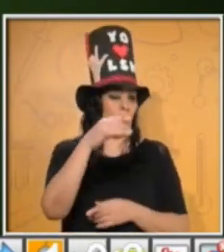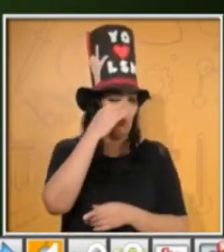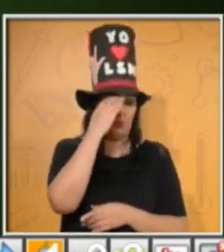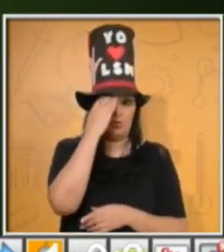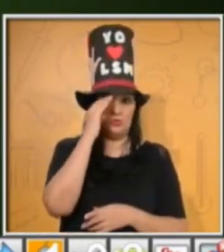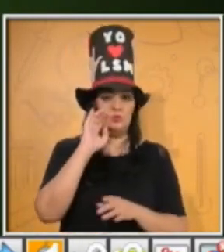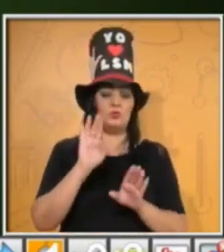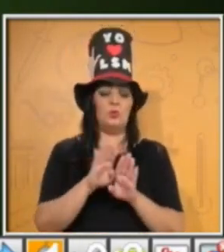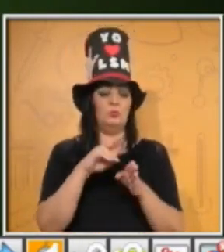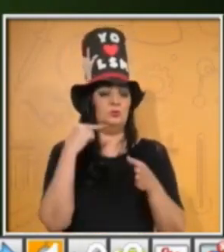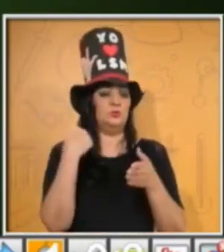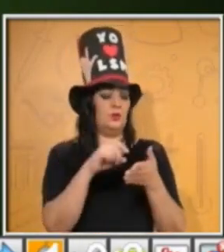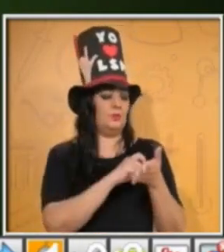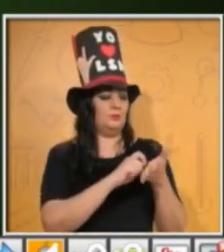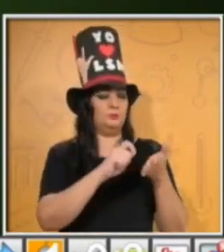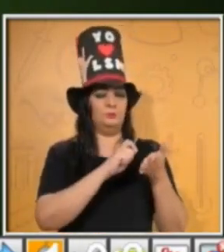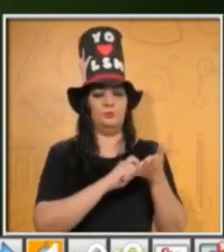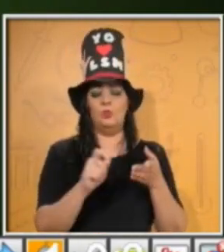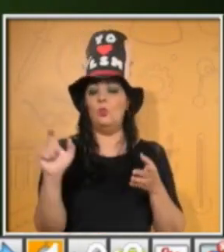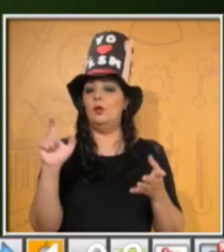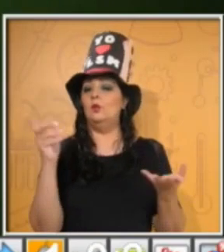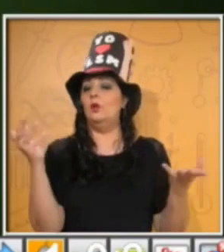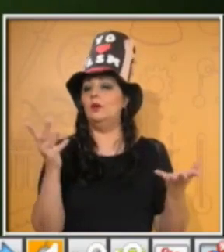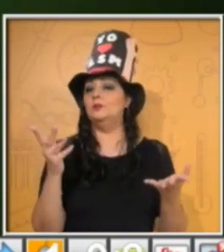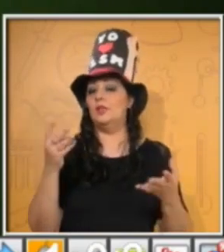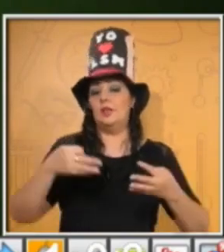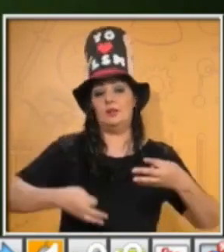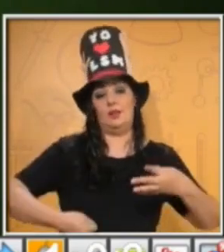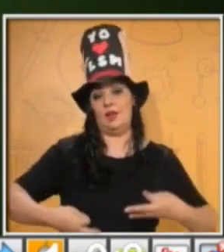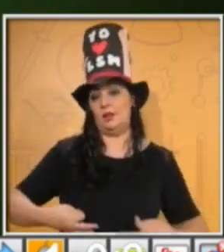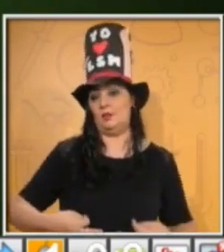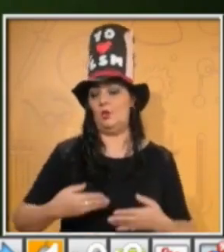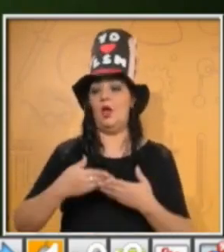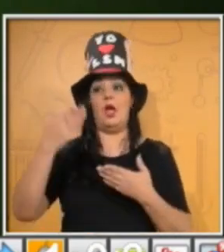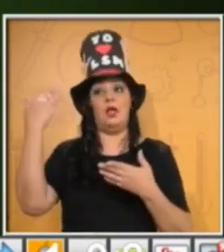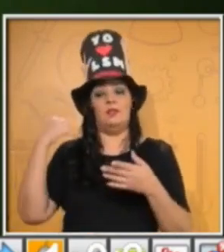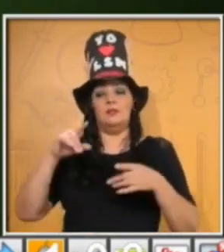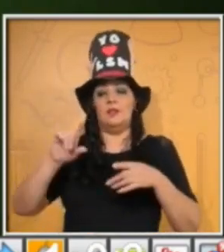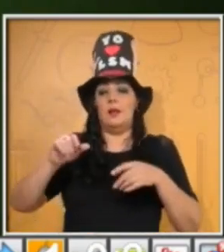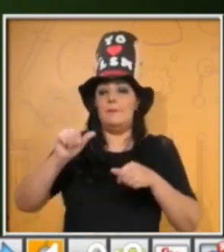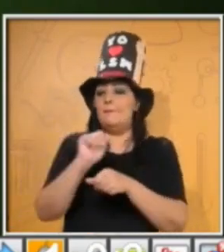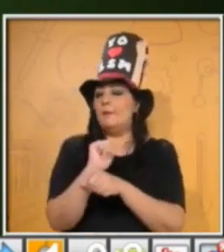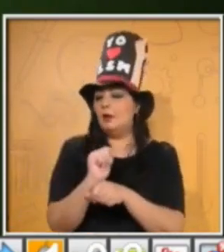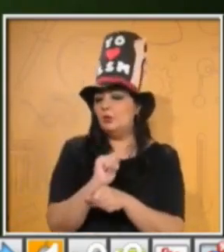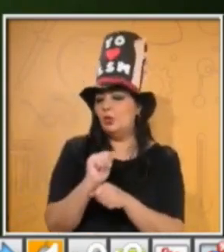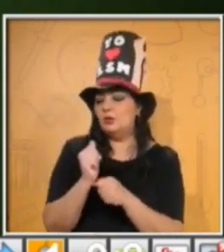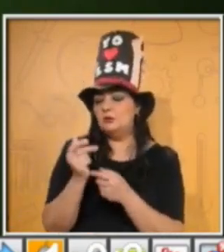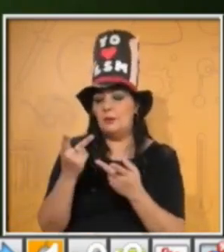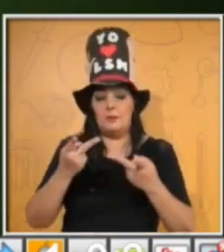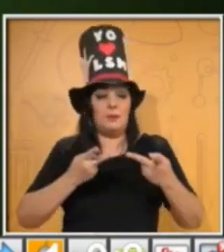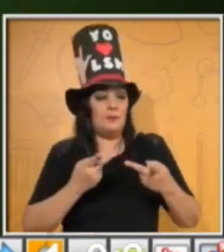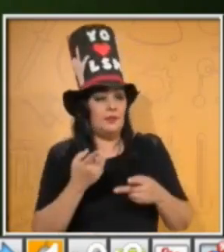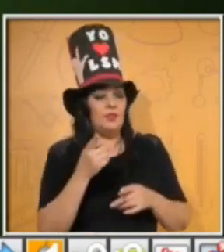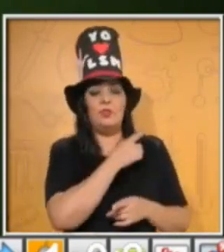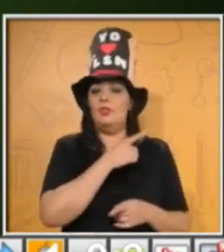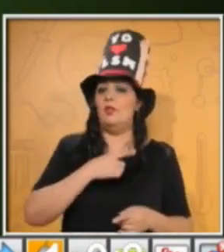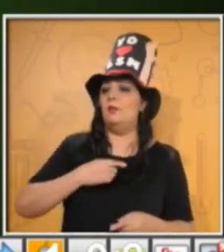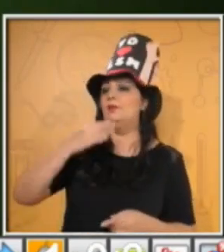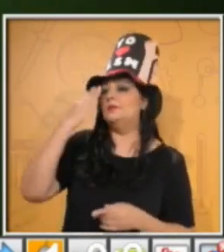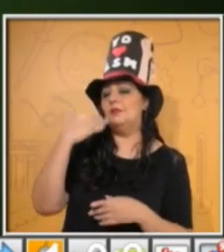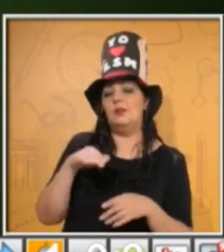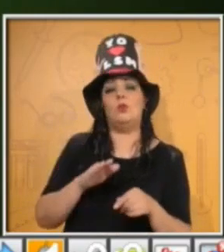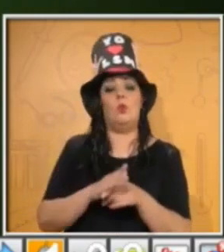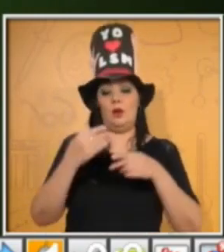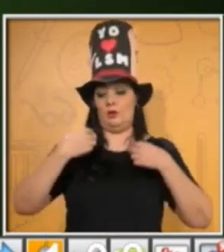que se realiza en una obra de teatro? Porque antes de que salgan los actores a escena, maestra, ellos tienen que saber cómo se van a mover, qué vestuario